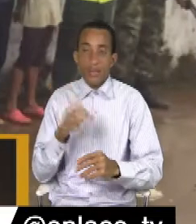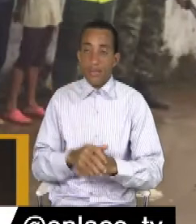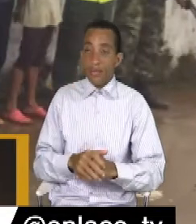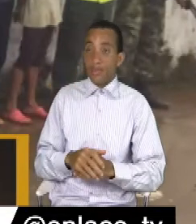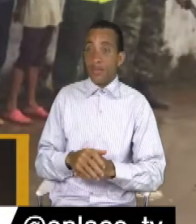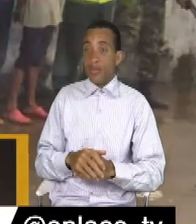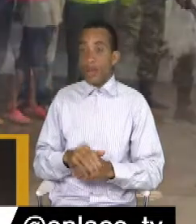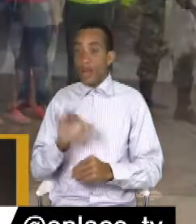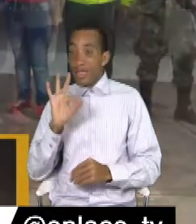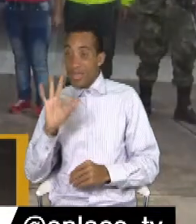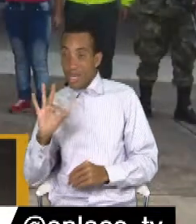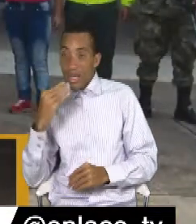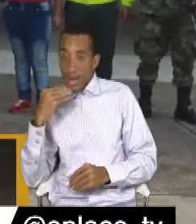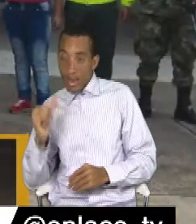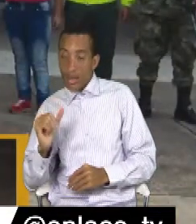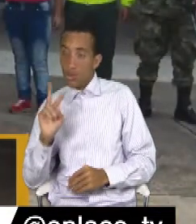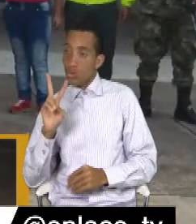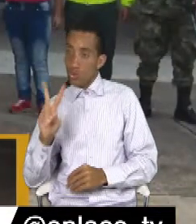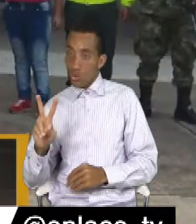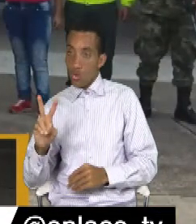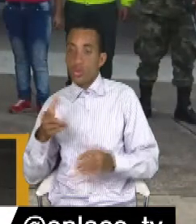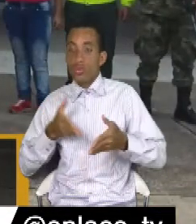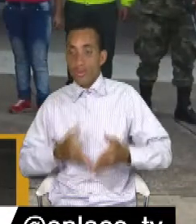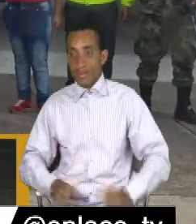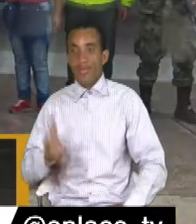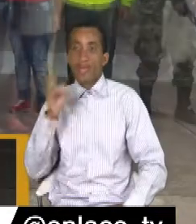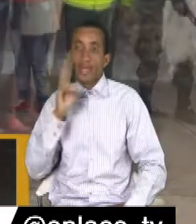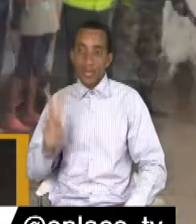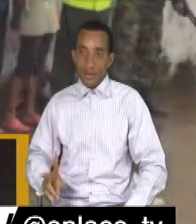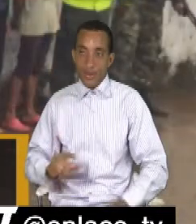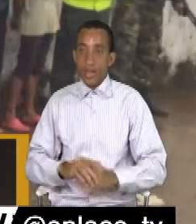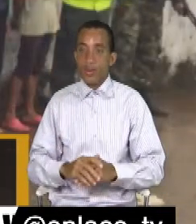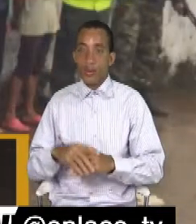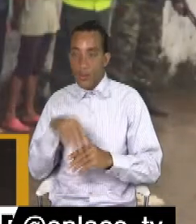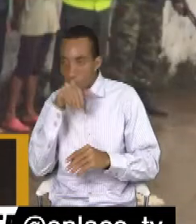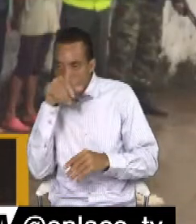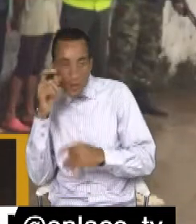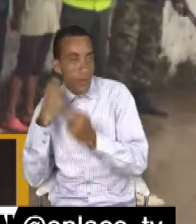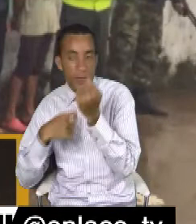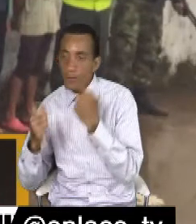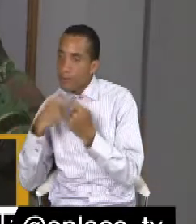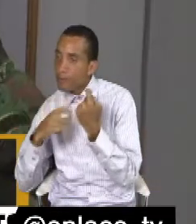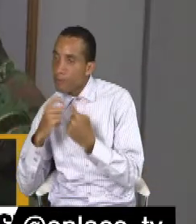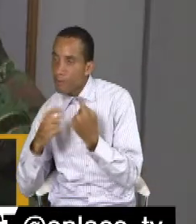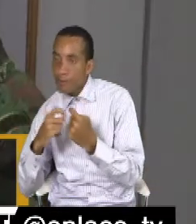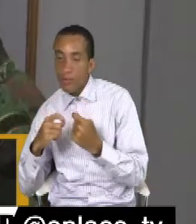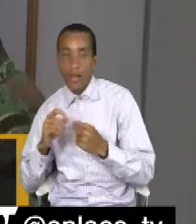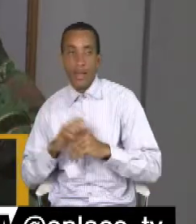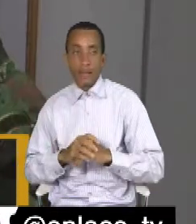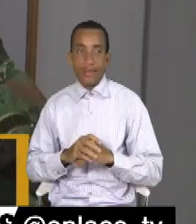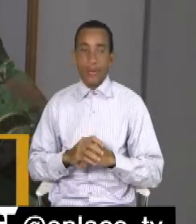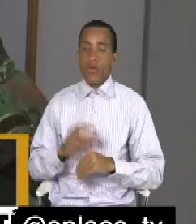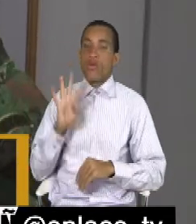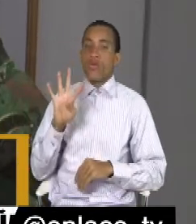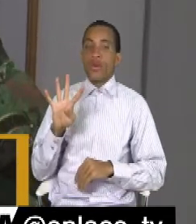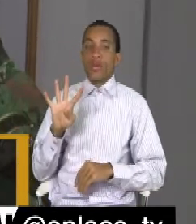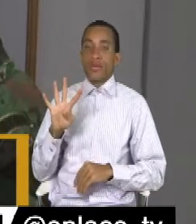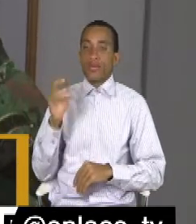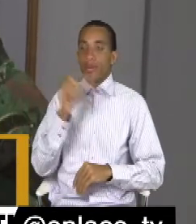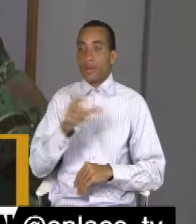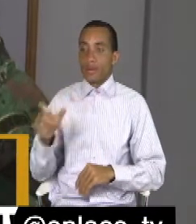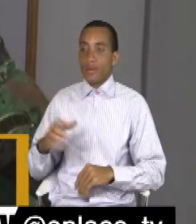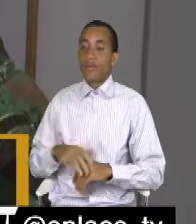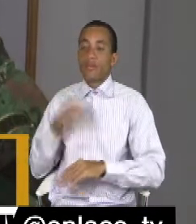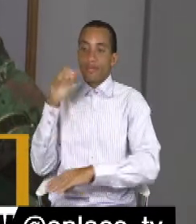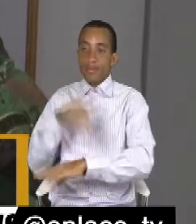según el oficial, el dominio de venta de alucinógenos en la población ribereña. Tenemos 4 personas indicadas en el Clan del Golfo, las cuales